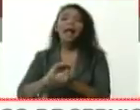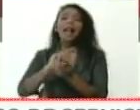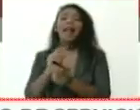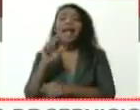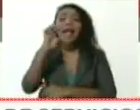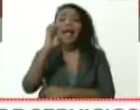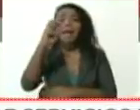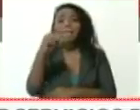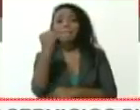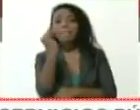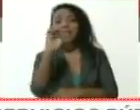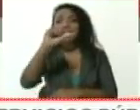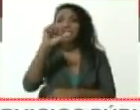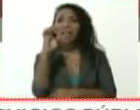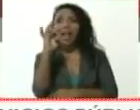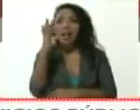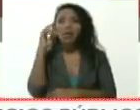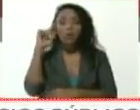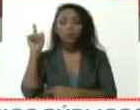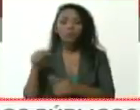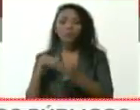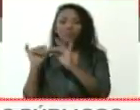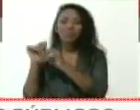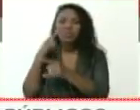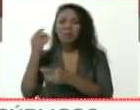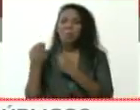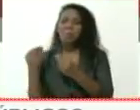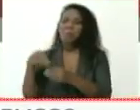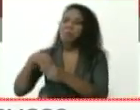ellos, ¿no? Pero bueno, en todo caso, los países del hemisferio